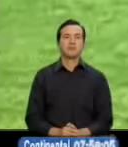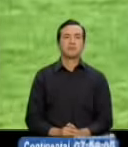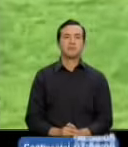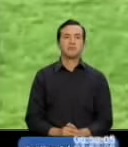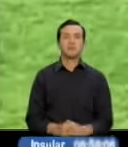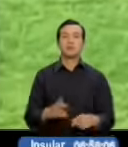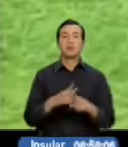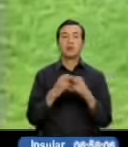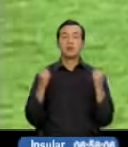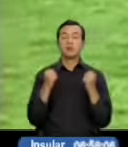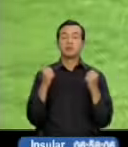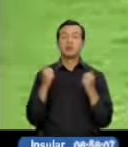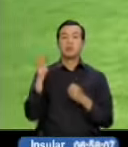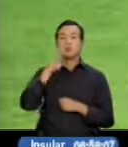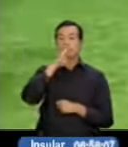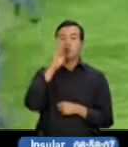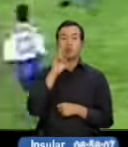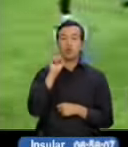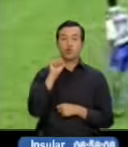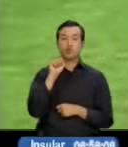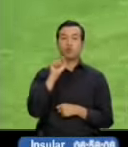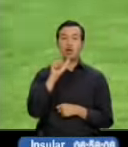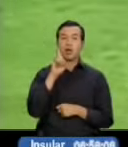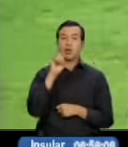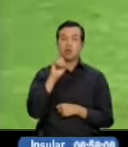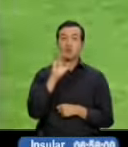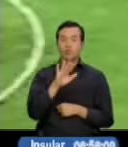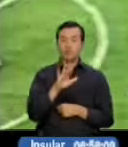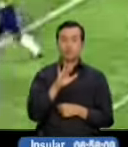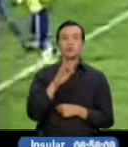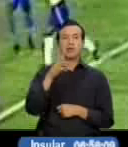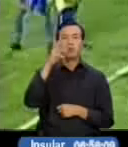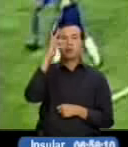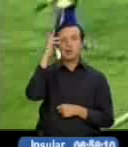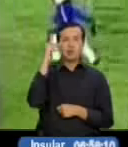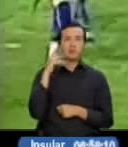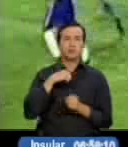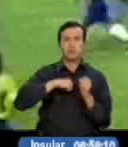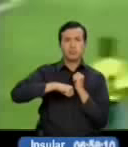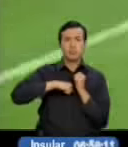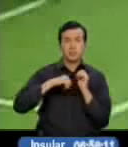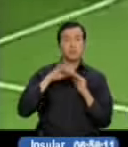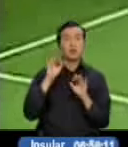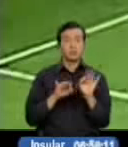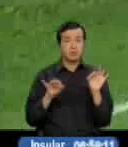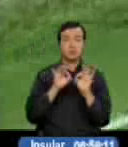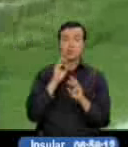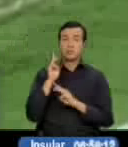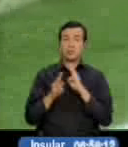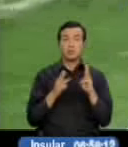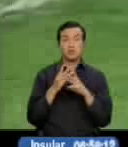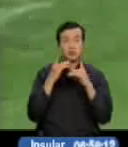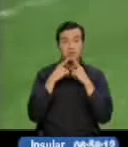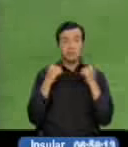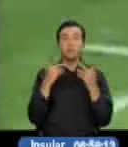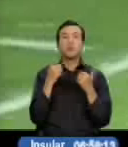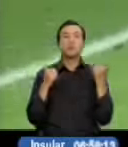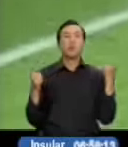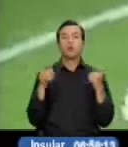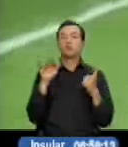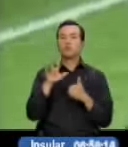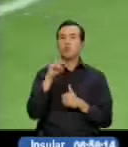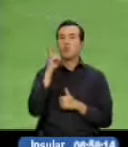El exdelantero brasileño Ronaldo Nazário de Lima, uno de los goleadores más importantes del mundo, dio a conocer cuál sería